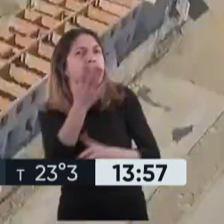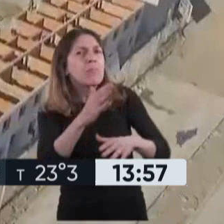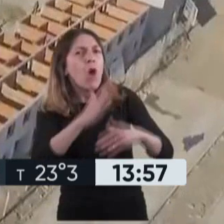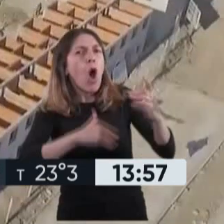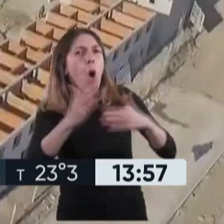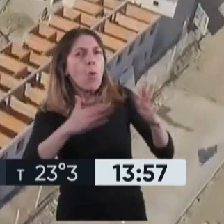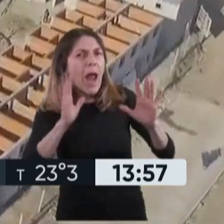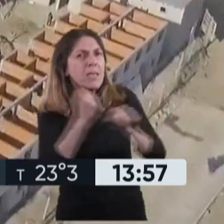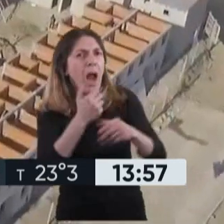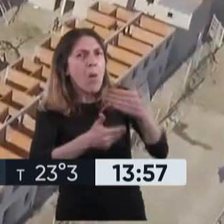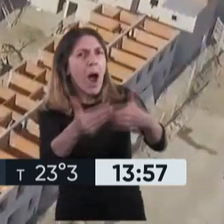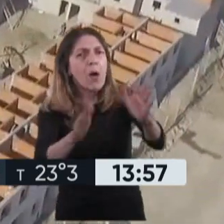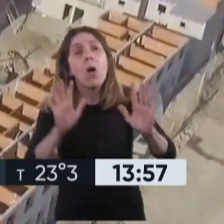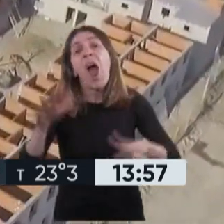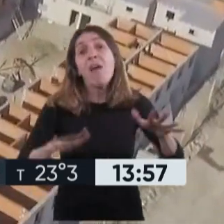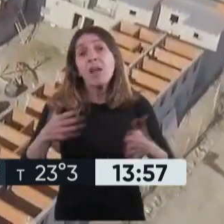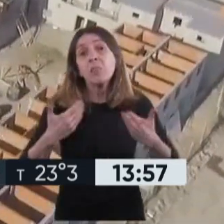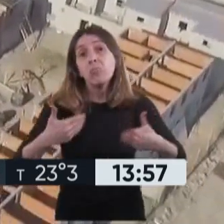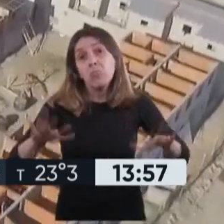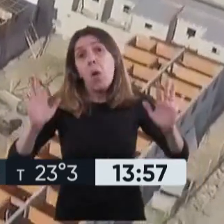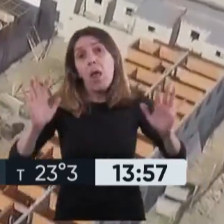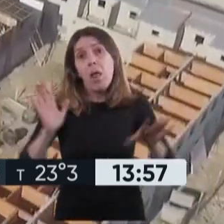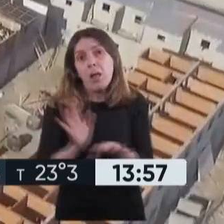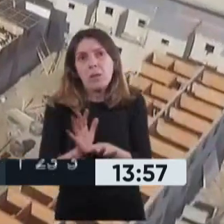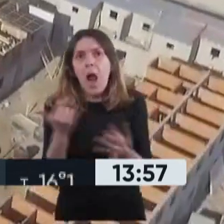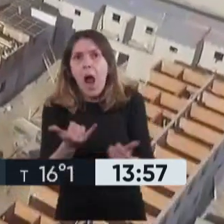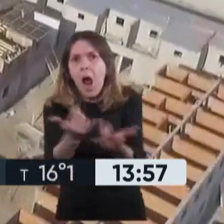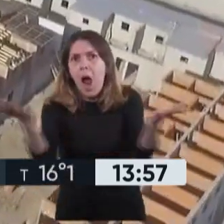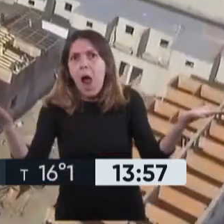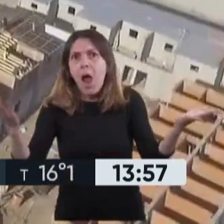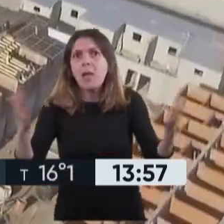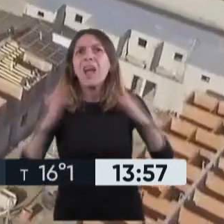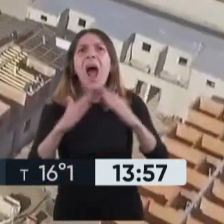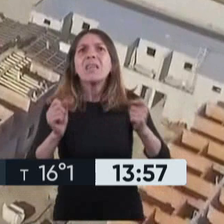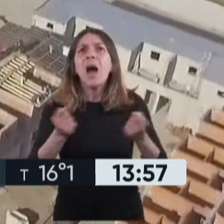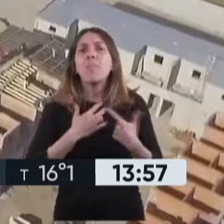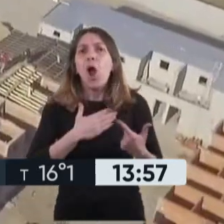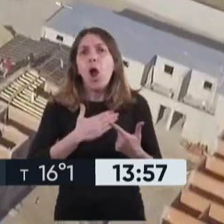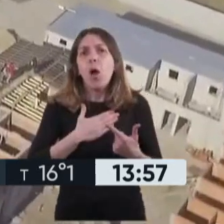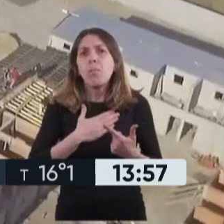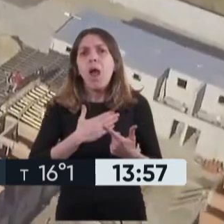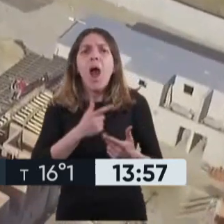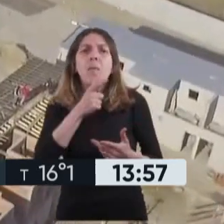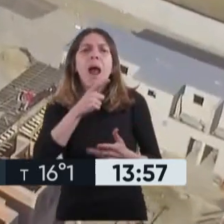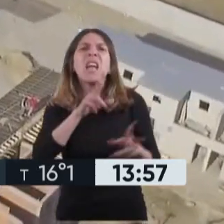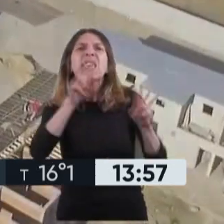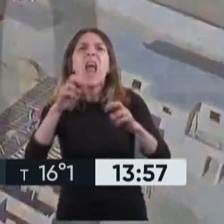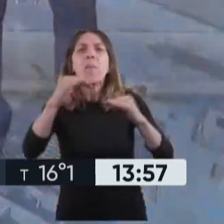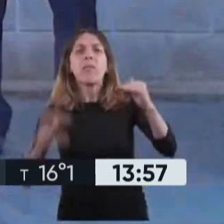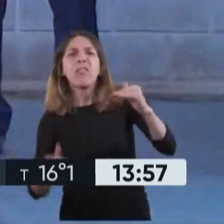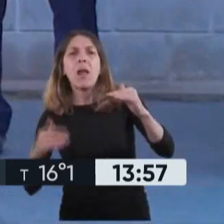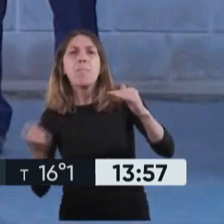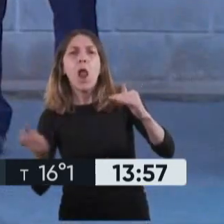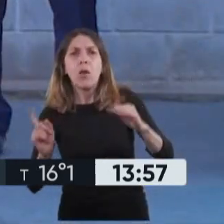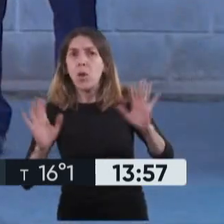puede ser humanamente ocurre que el tema de la vivienda pasa a un segundo plano pero yo